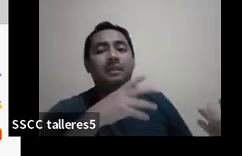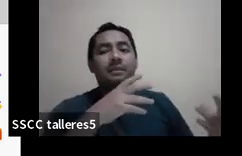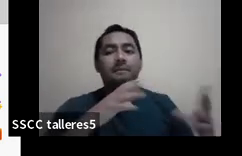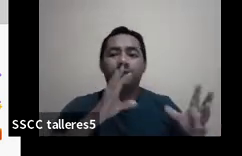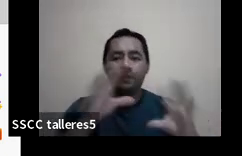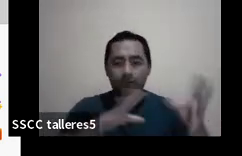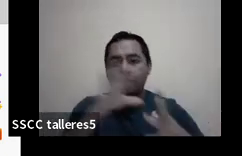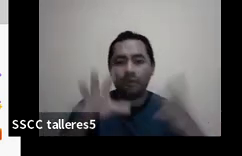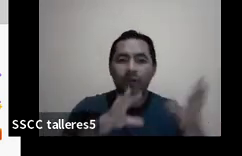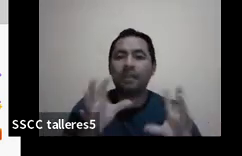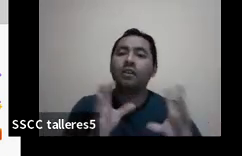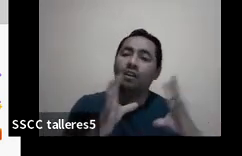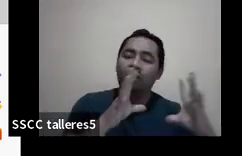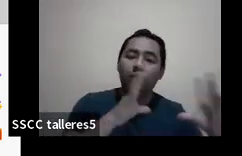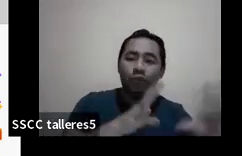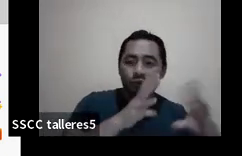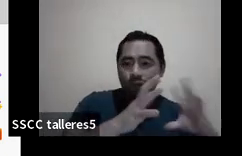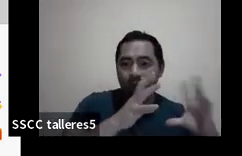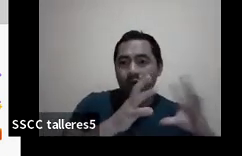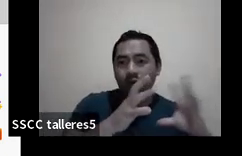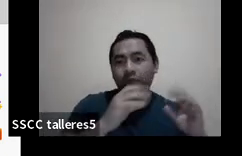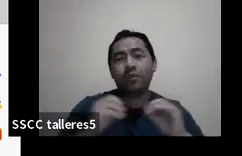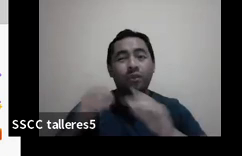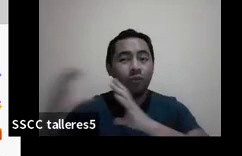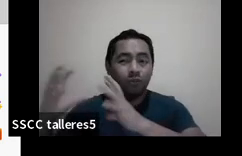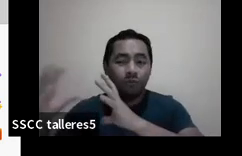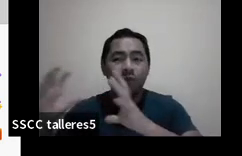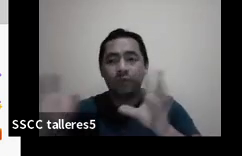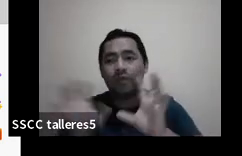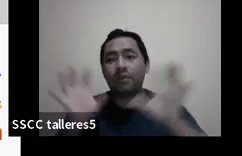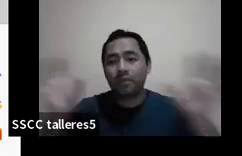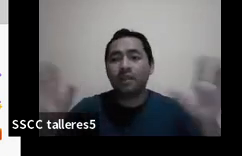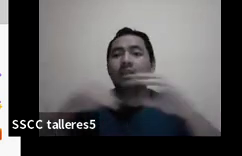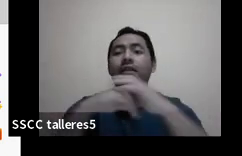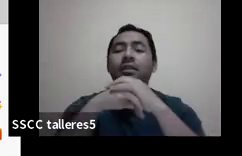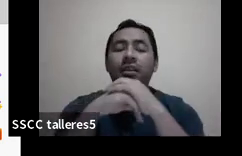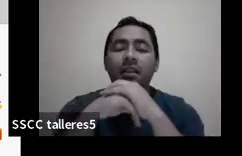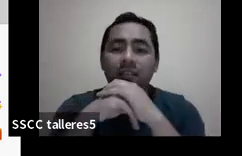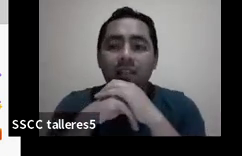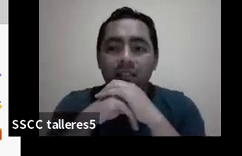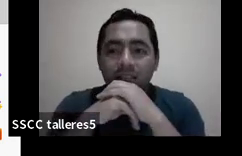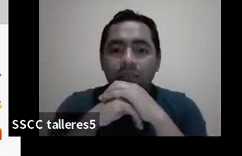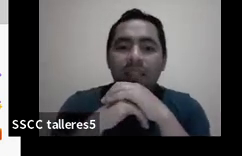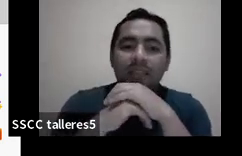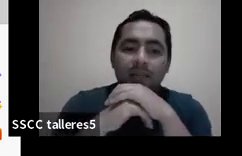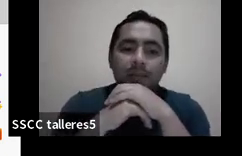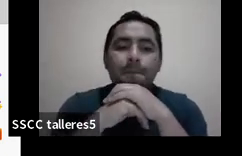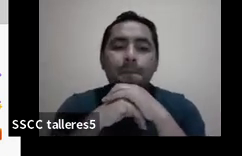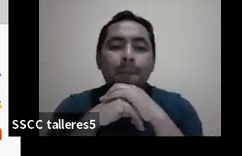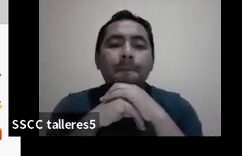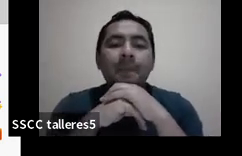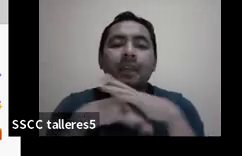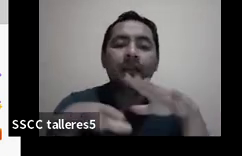lengua de señas. Entonces, como que por ahí, entre los sordos prelocutivos y los sordos poslocutivos, tienen esas